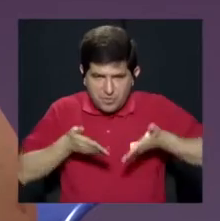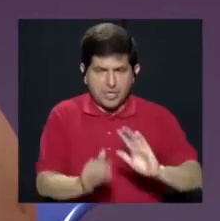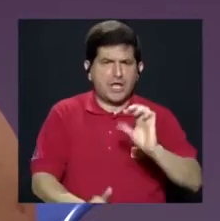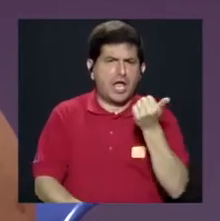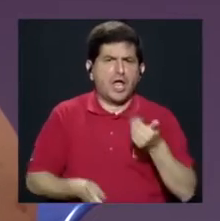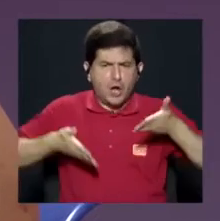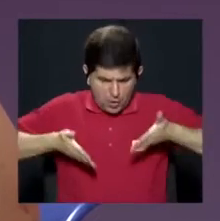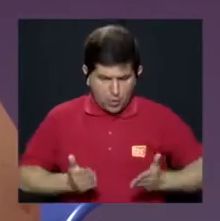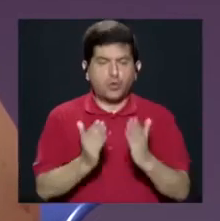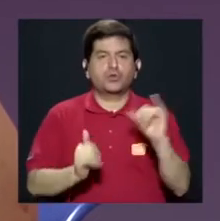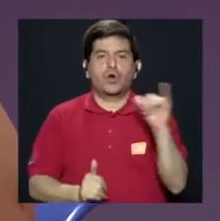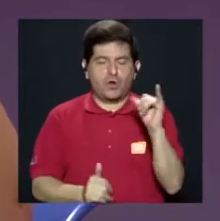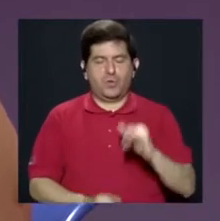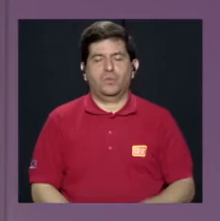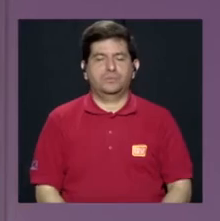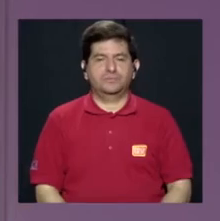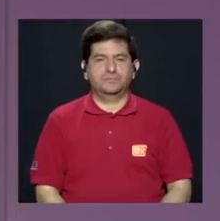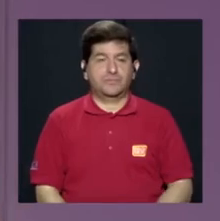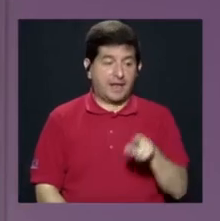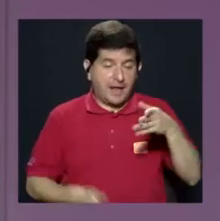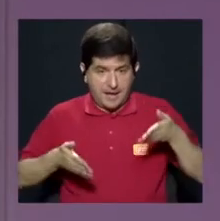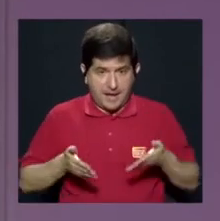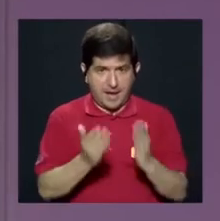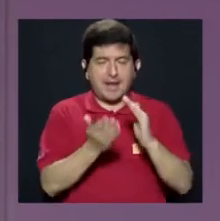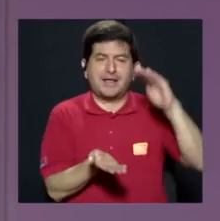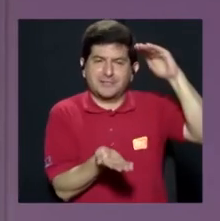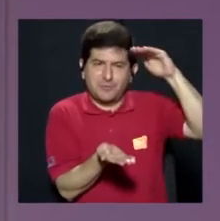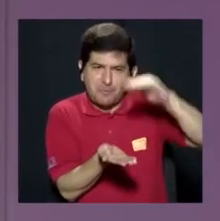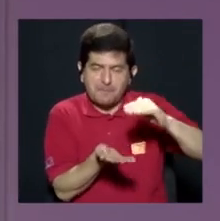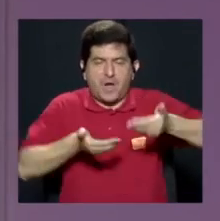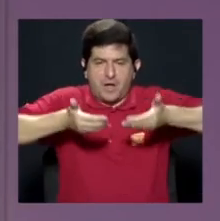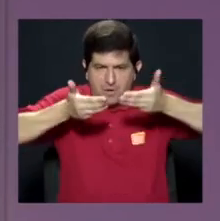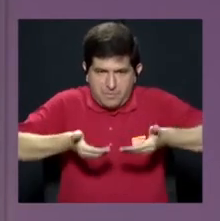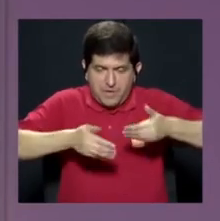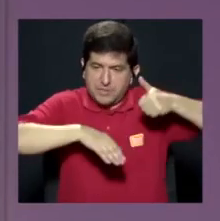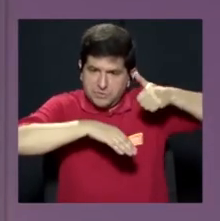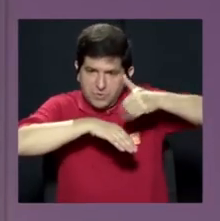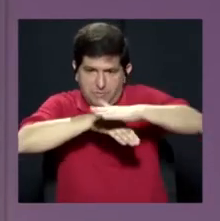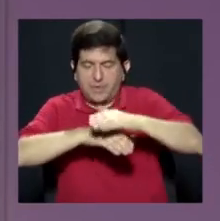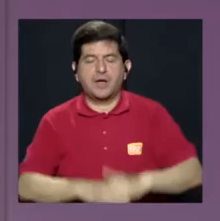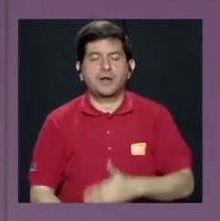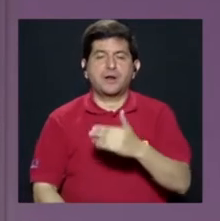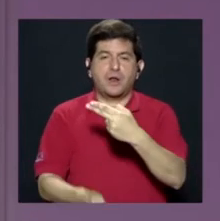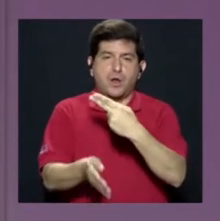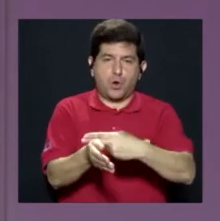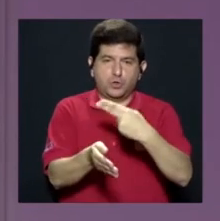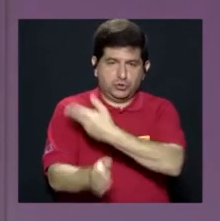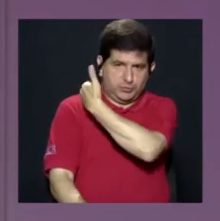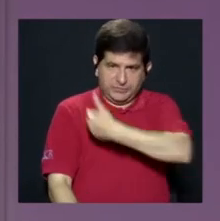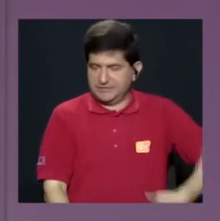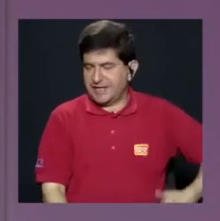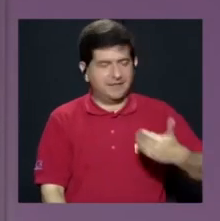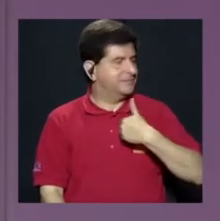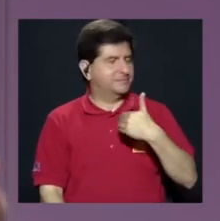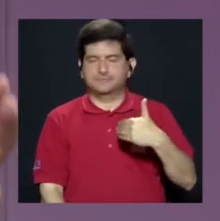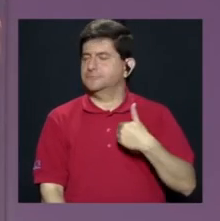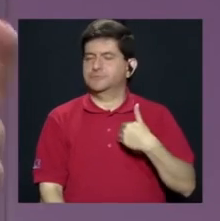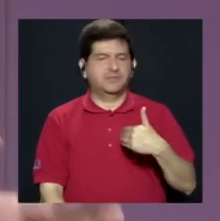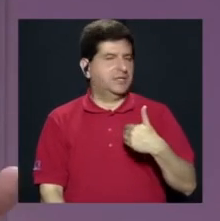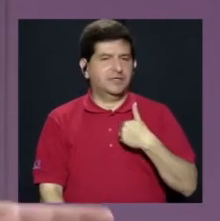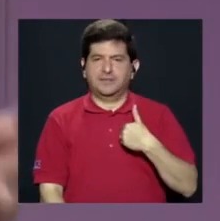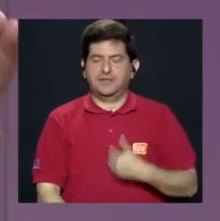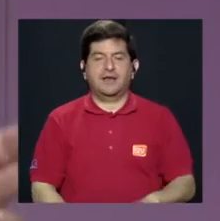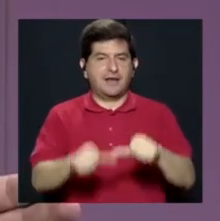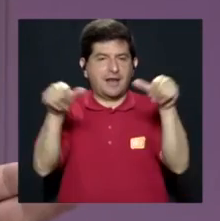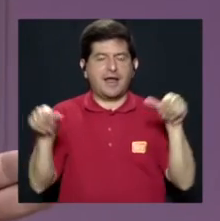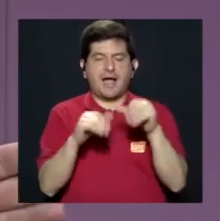eso fue? No, en el mismo parto. Es que como él nació un poquito bajo de peso, lo trasladaron. El hospital de Heredia no tiene